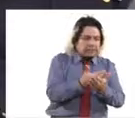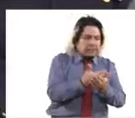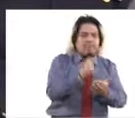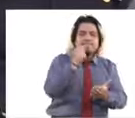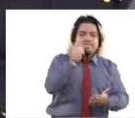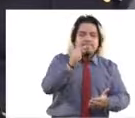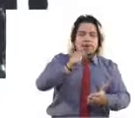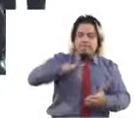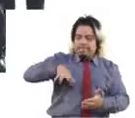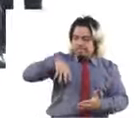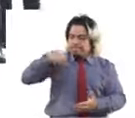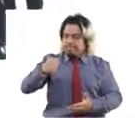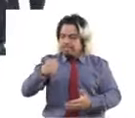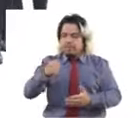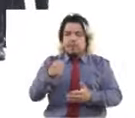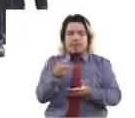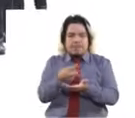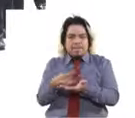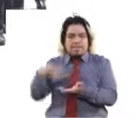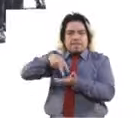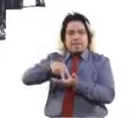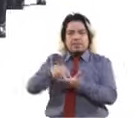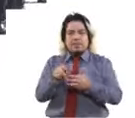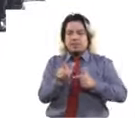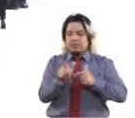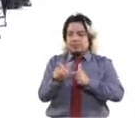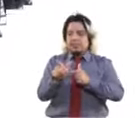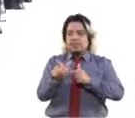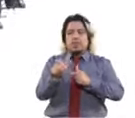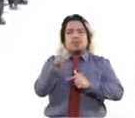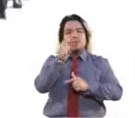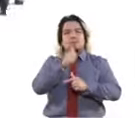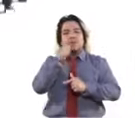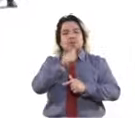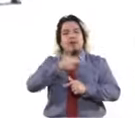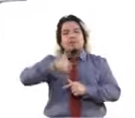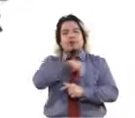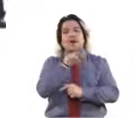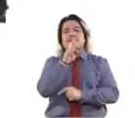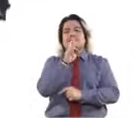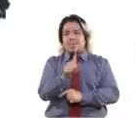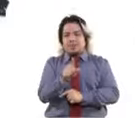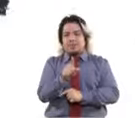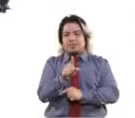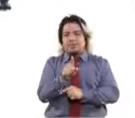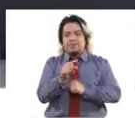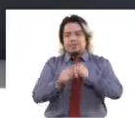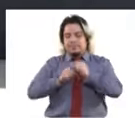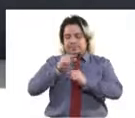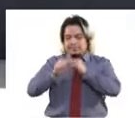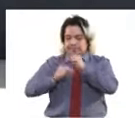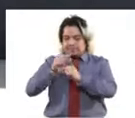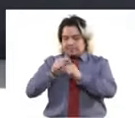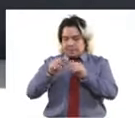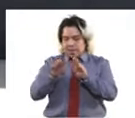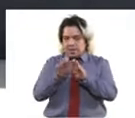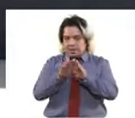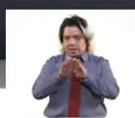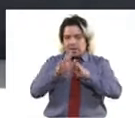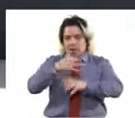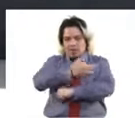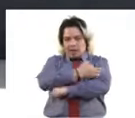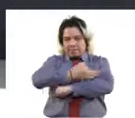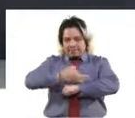de aliento nos motivamos a dar lo mejor, forjando así esta gran